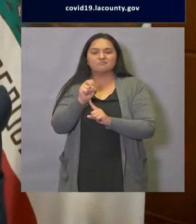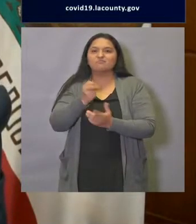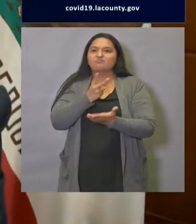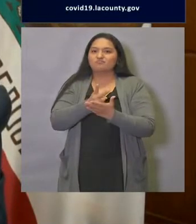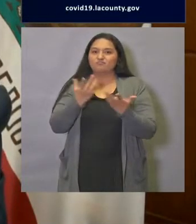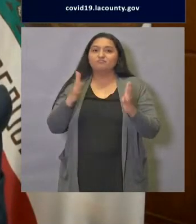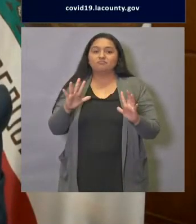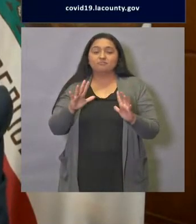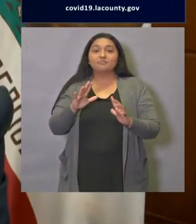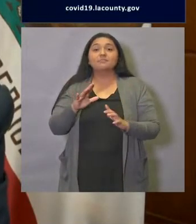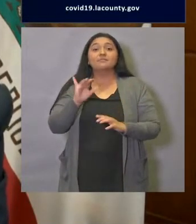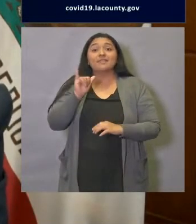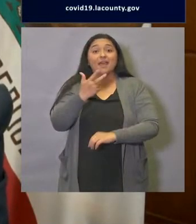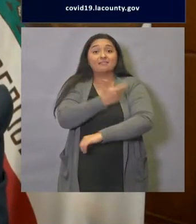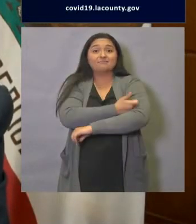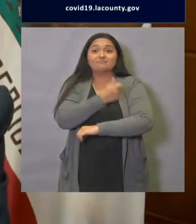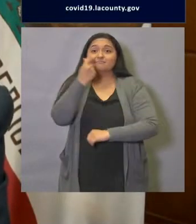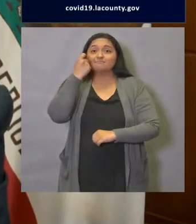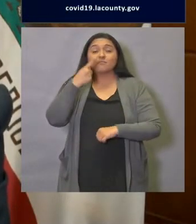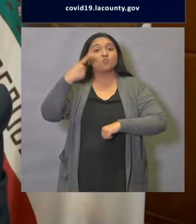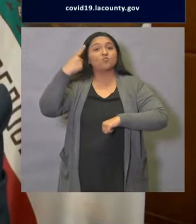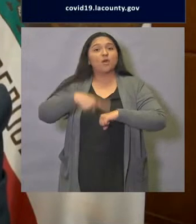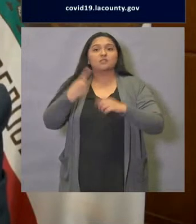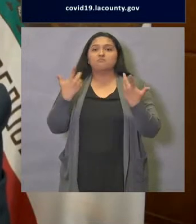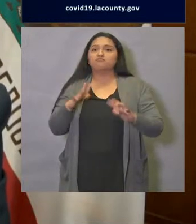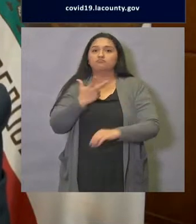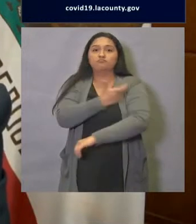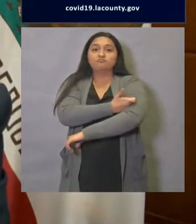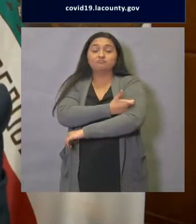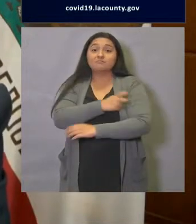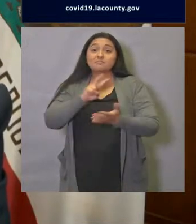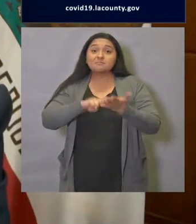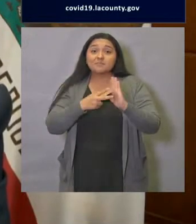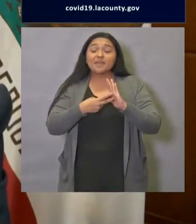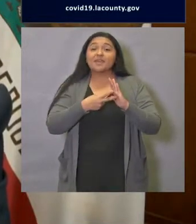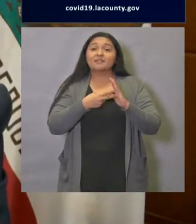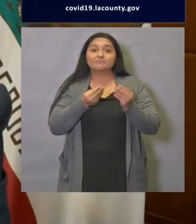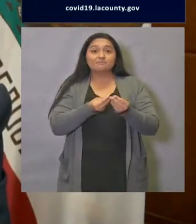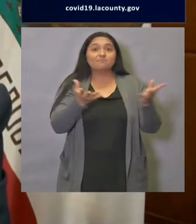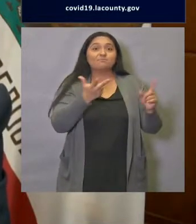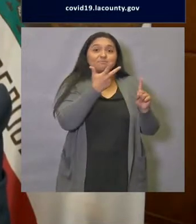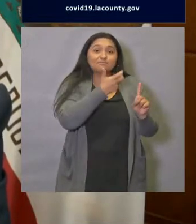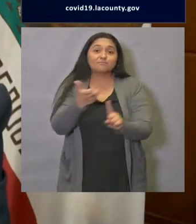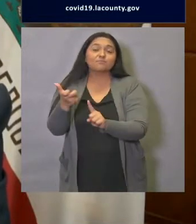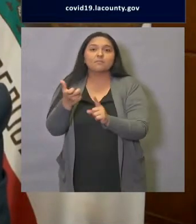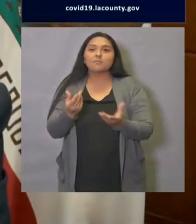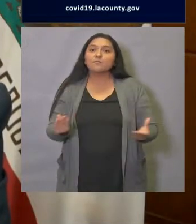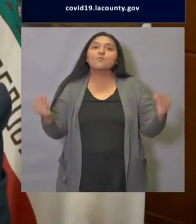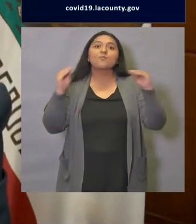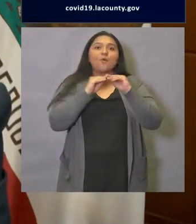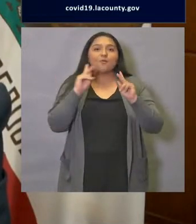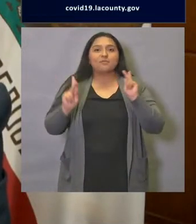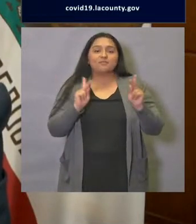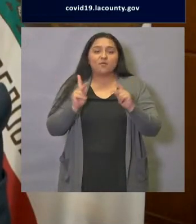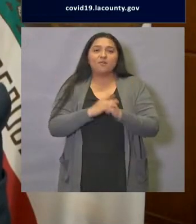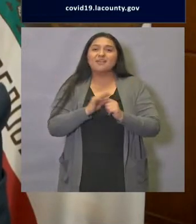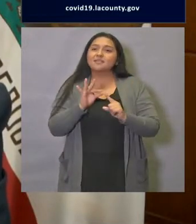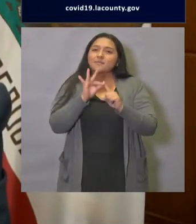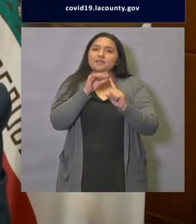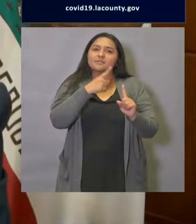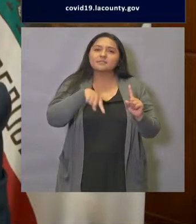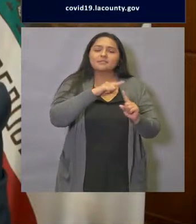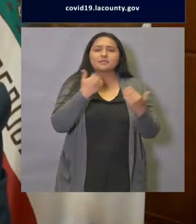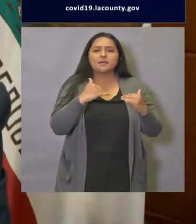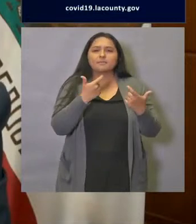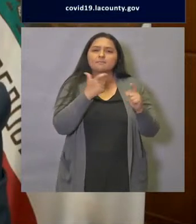solo dosis. Con esto podemos vacunar a más personas, especialmente a las vulnerables, como las personas sin